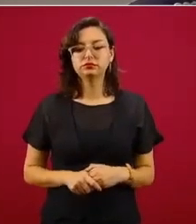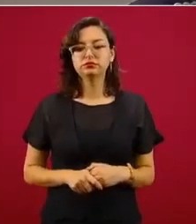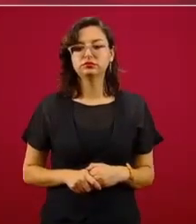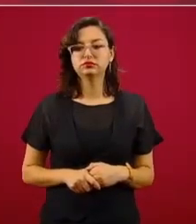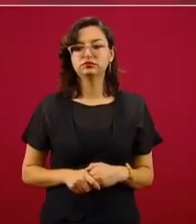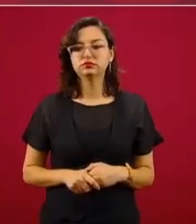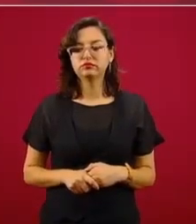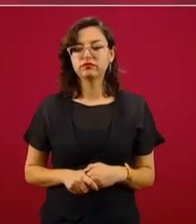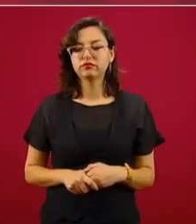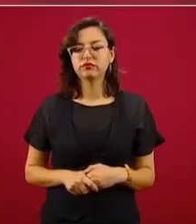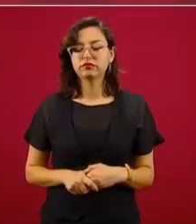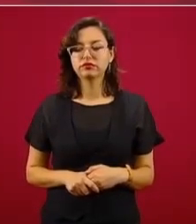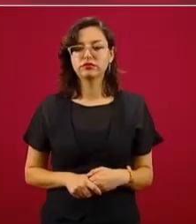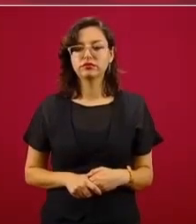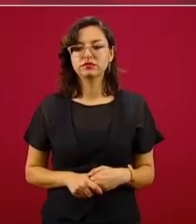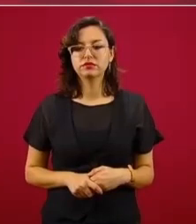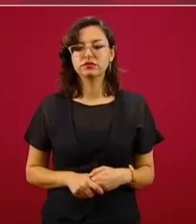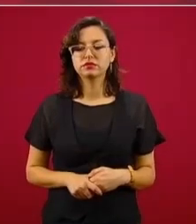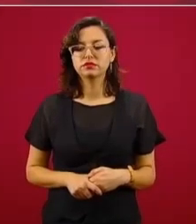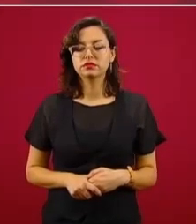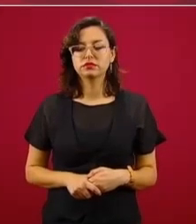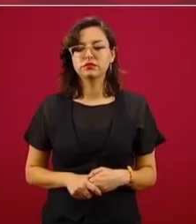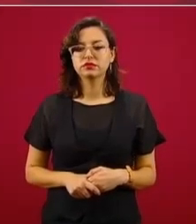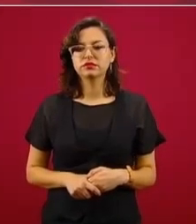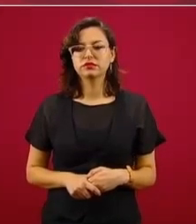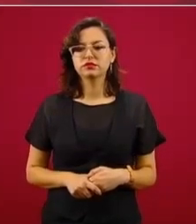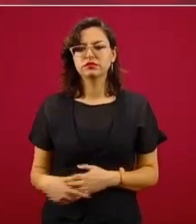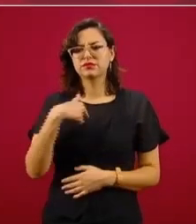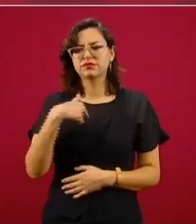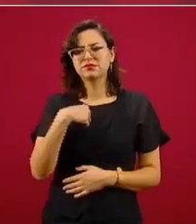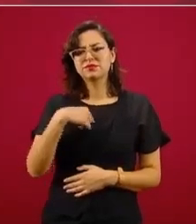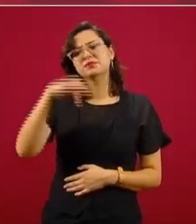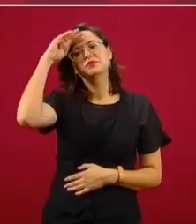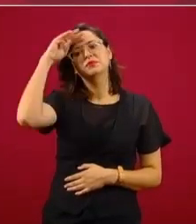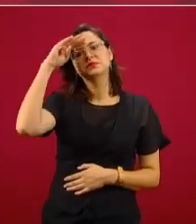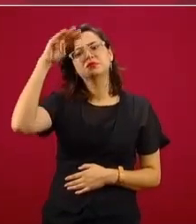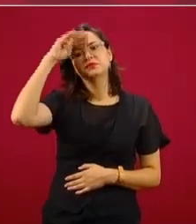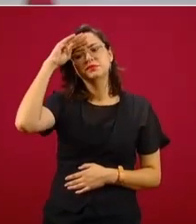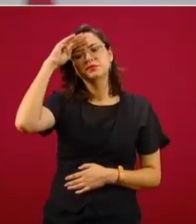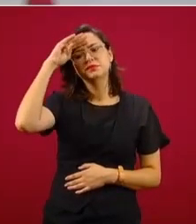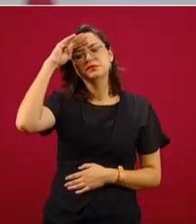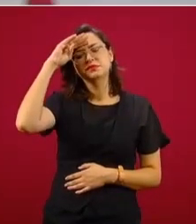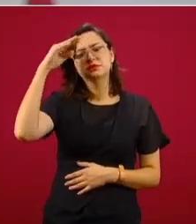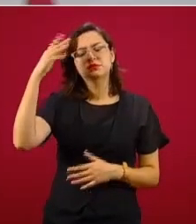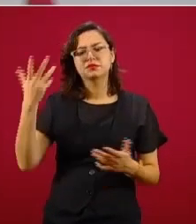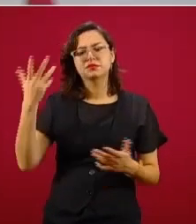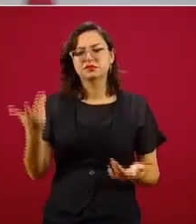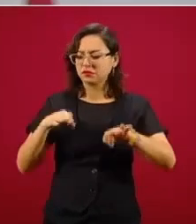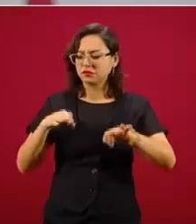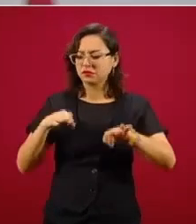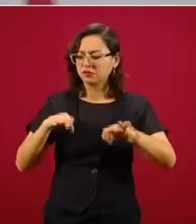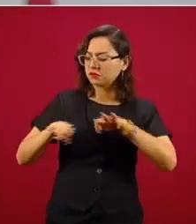no debe de haber nada que regule el ejercicio